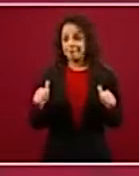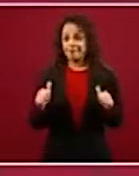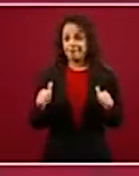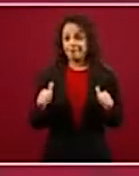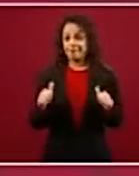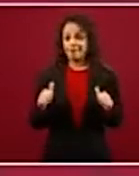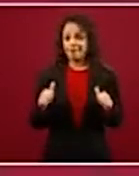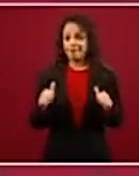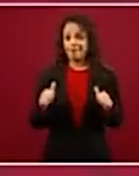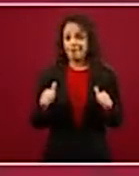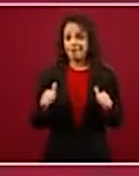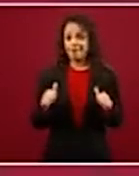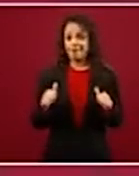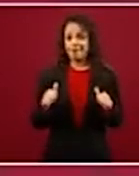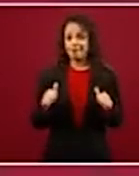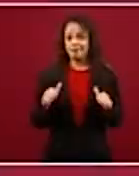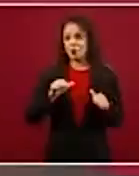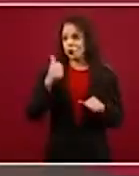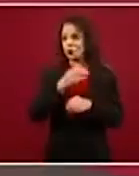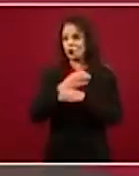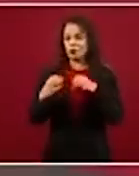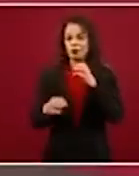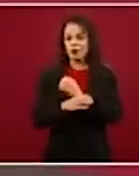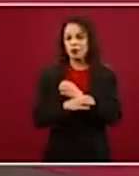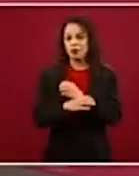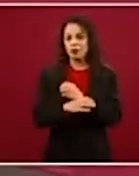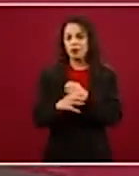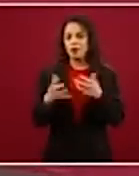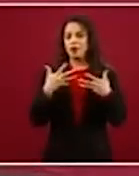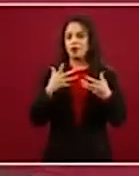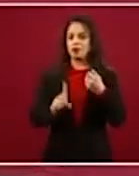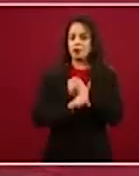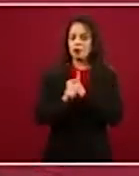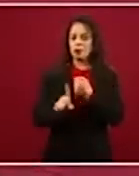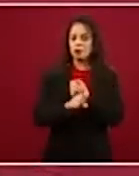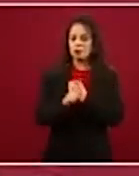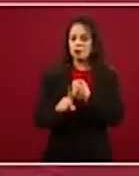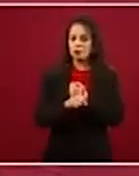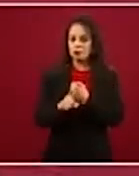causó tanto daño como la corrupción.